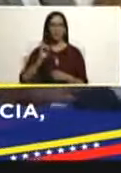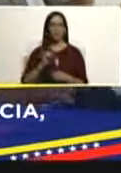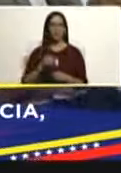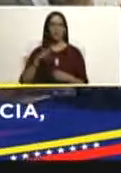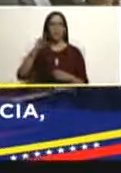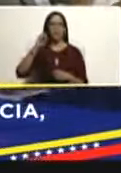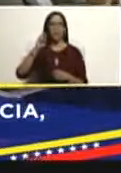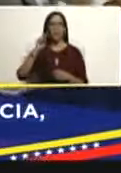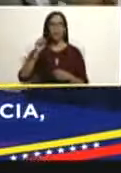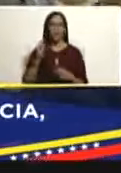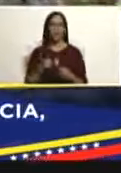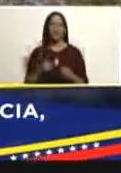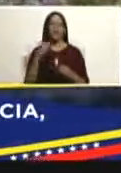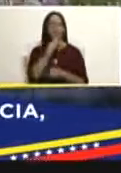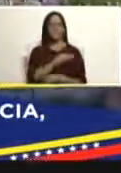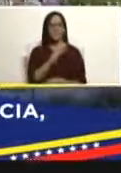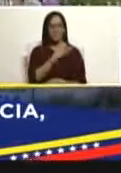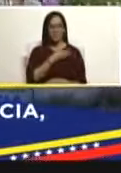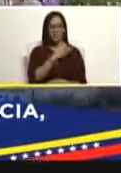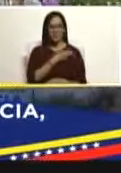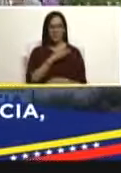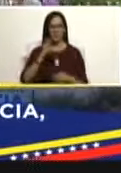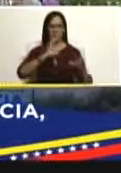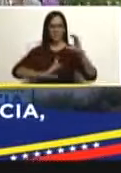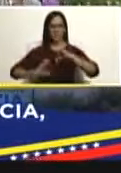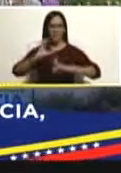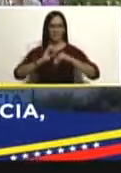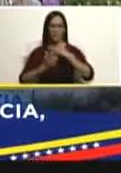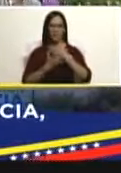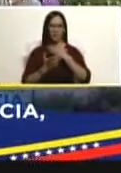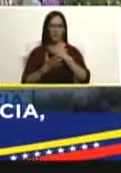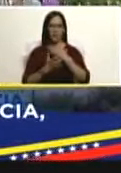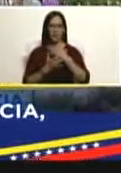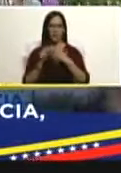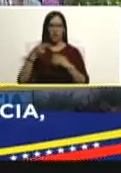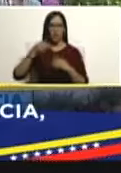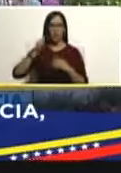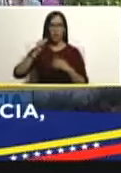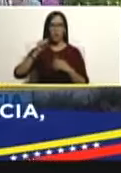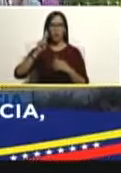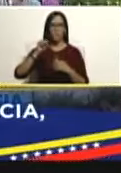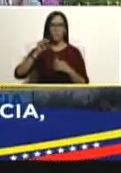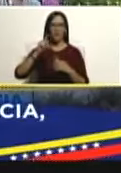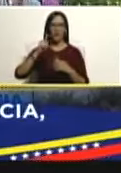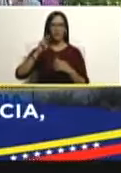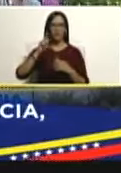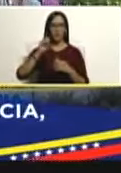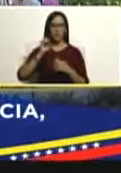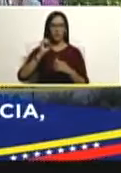Morán. Gran misión Ciencia y Tecnología, Humberto Fernández Morán.